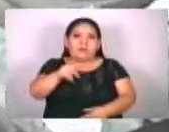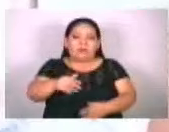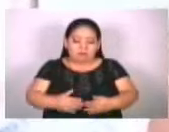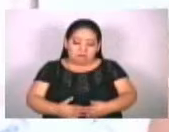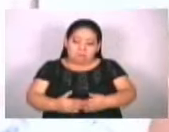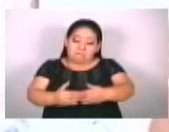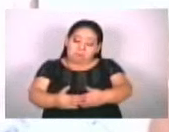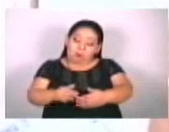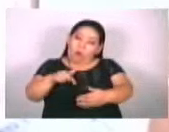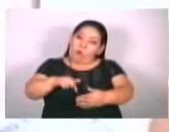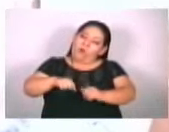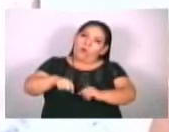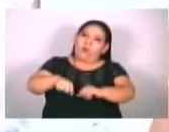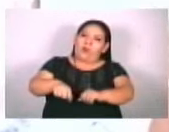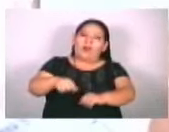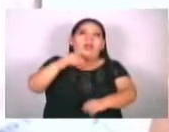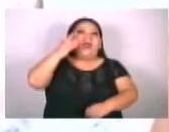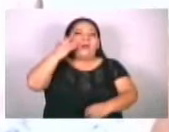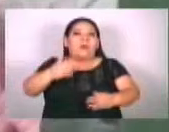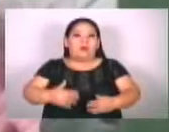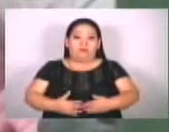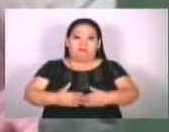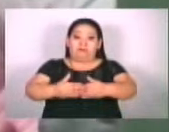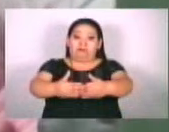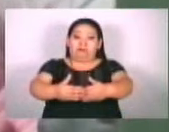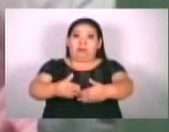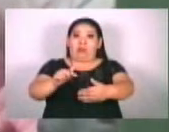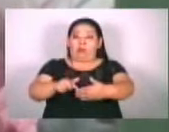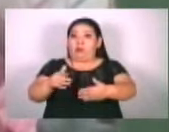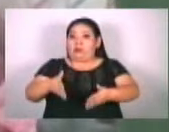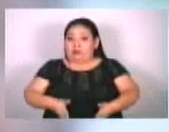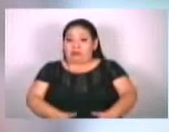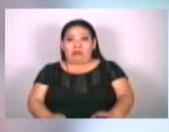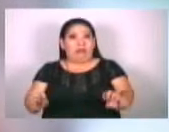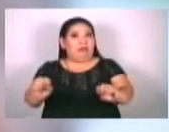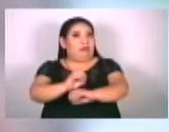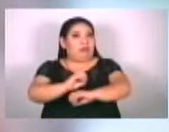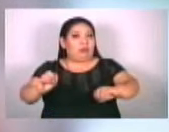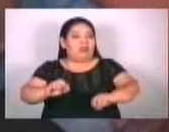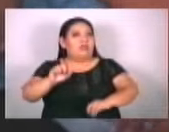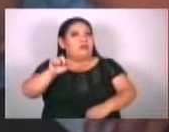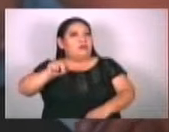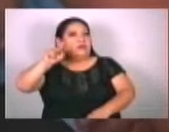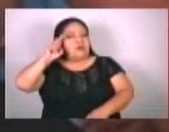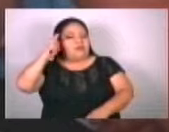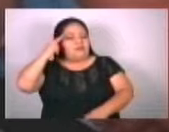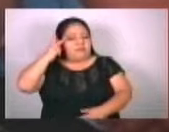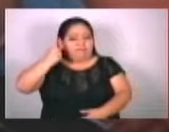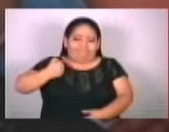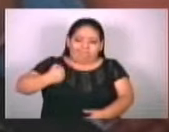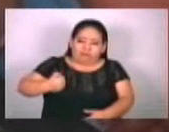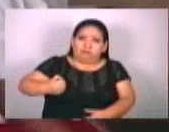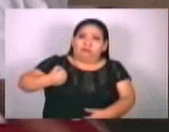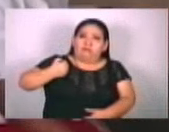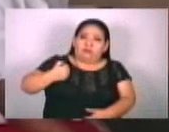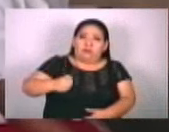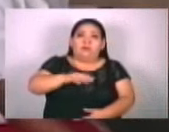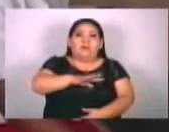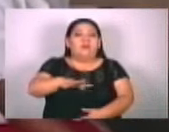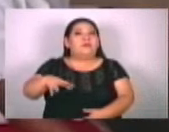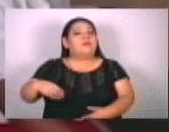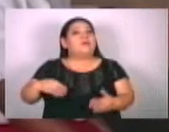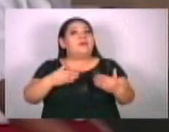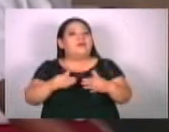gestacional ocurre cuando un embarazo termina antes que el bebé nazca. Esto conlleva un duelo que afecta a muchas familias.